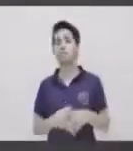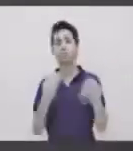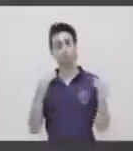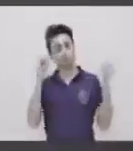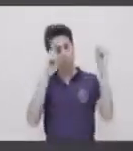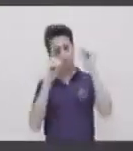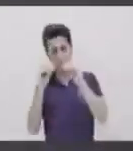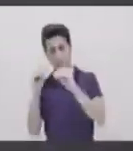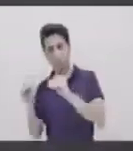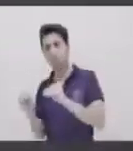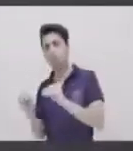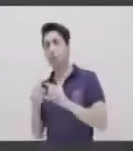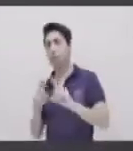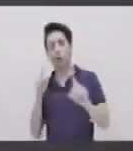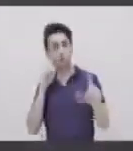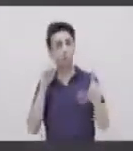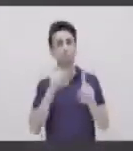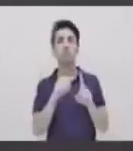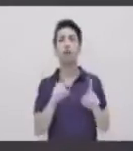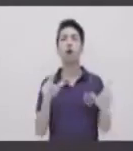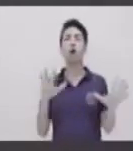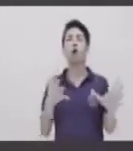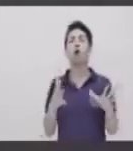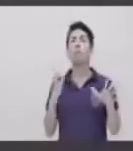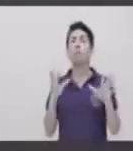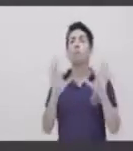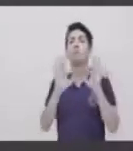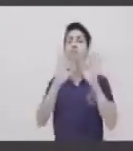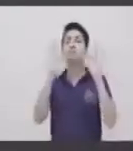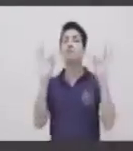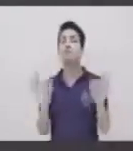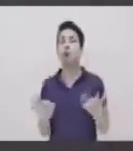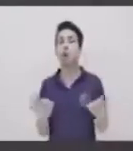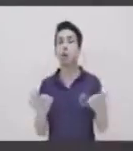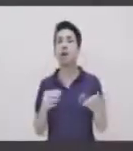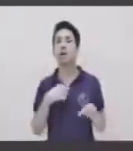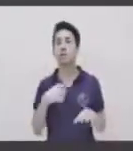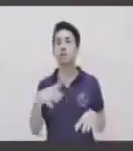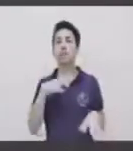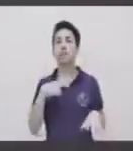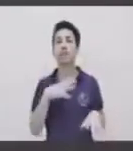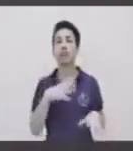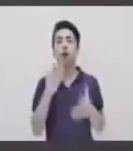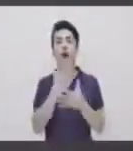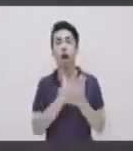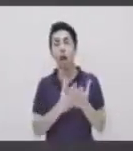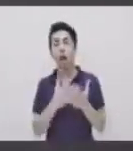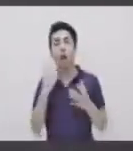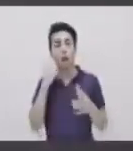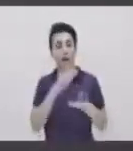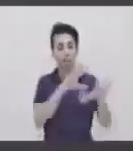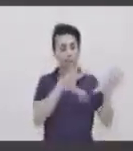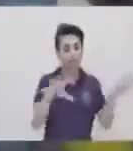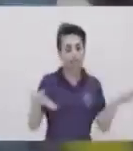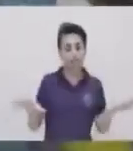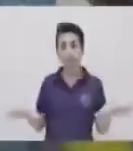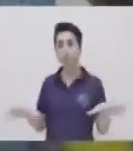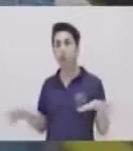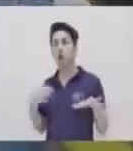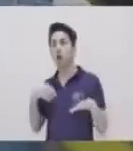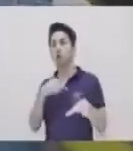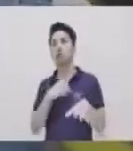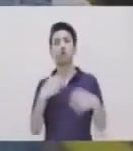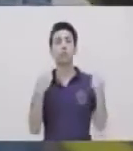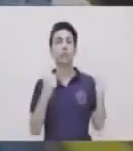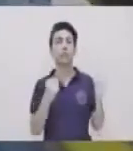contenido. Sin embargo, nos vamos a referir propiamente a la forma en la cual hemos creado algunos ambientes para que nuestras especies